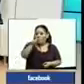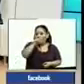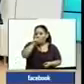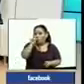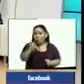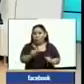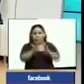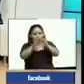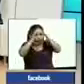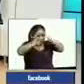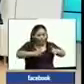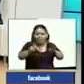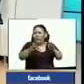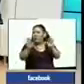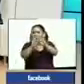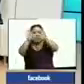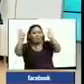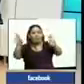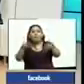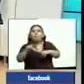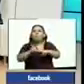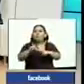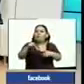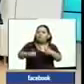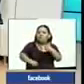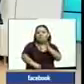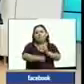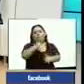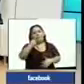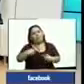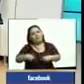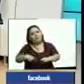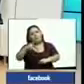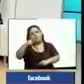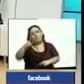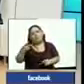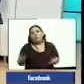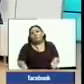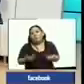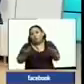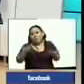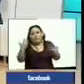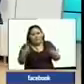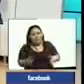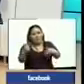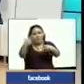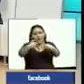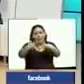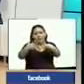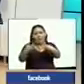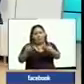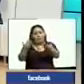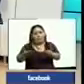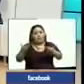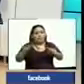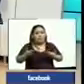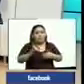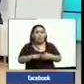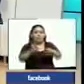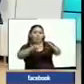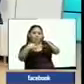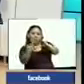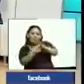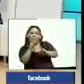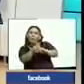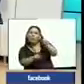generalizar obviamente pero si lamentablemente se siguen dando estos casos a pesar de que tenemos leyes que nos amparan y en redes sociales